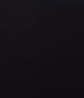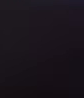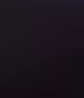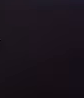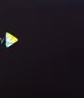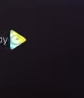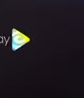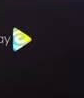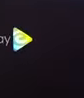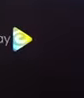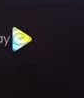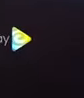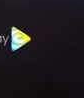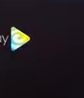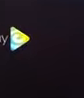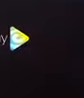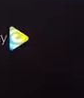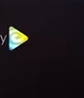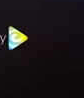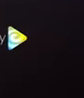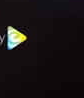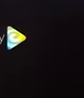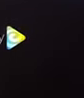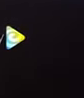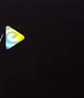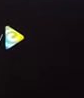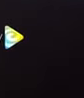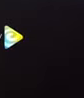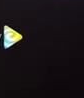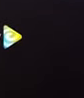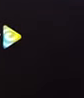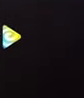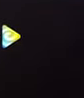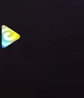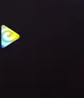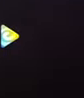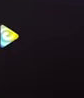37. RTBC, Sistema de Medios Públicos.